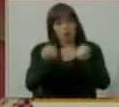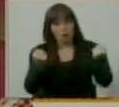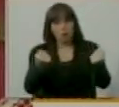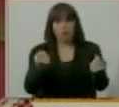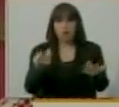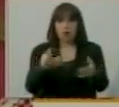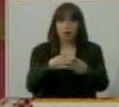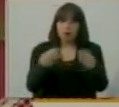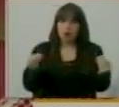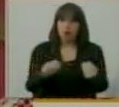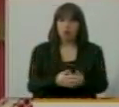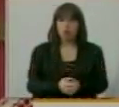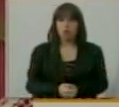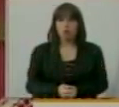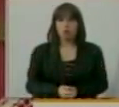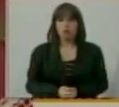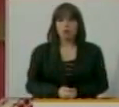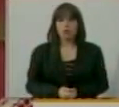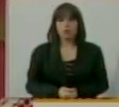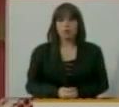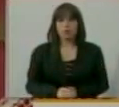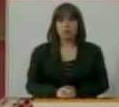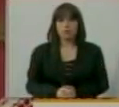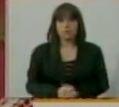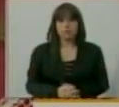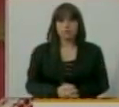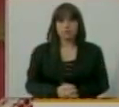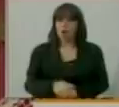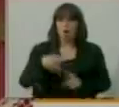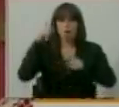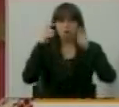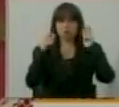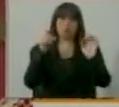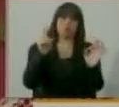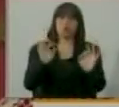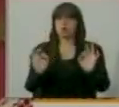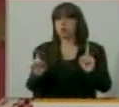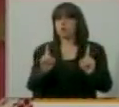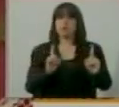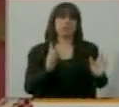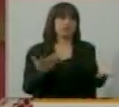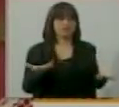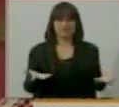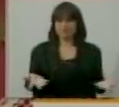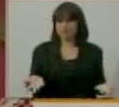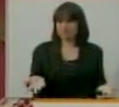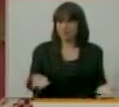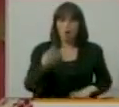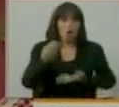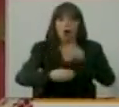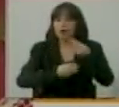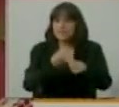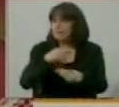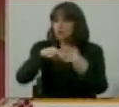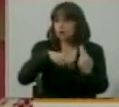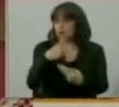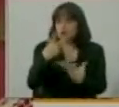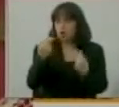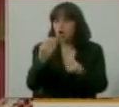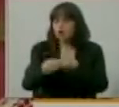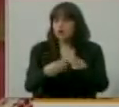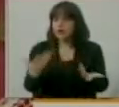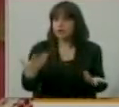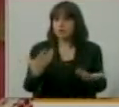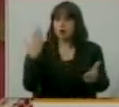¿Pedacitos? No, Chávez, eso no se debe hacer, porque tú sabes, no se debe hacer. O se hace una revolución o no se hace, pero no se puede hacer a